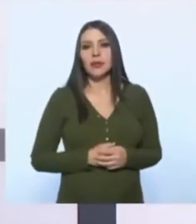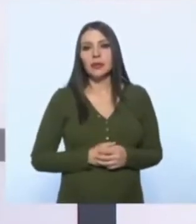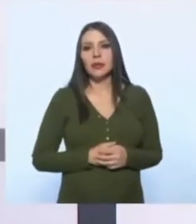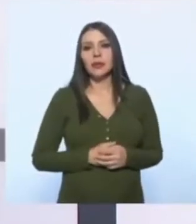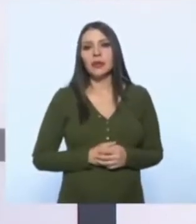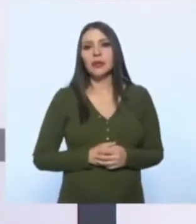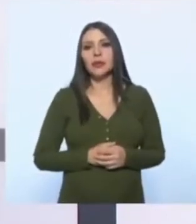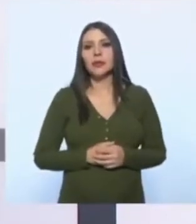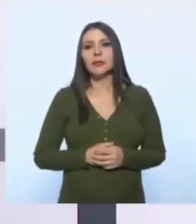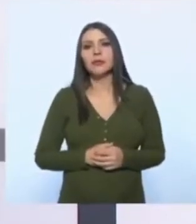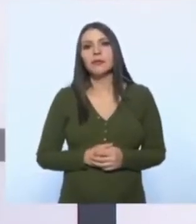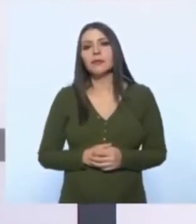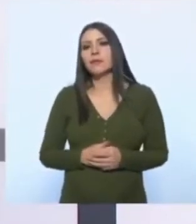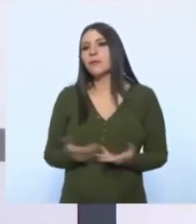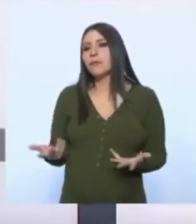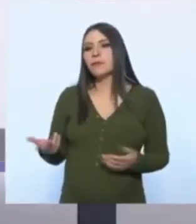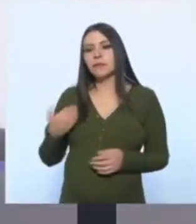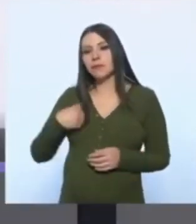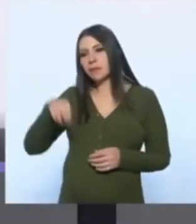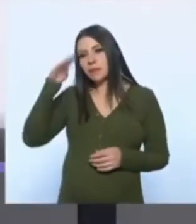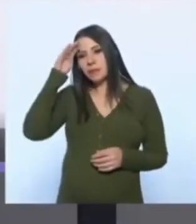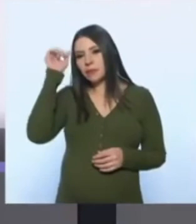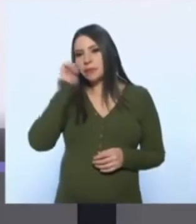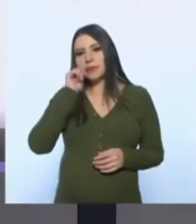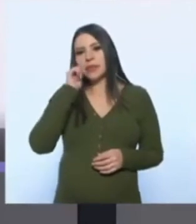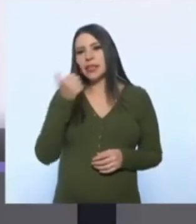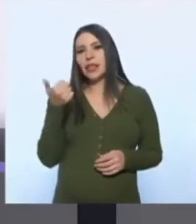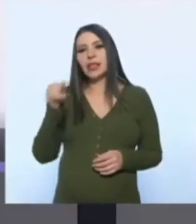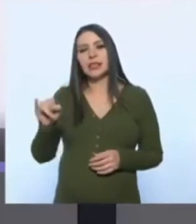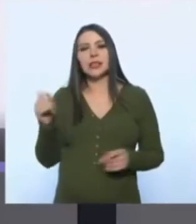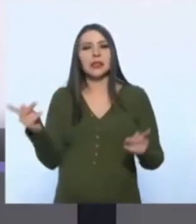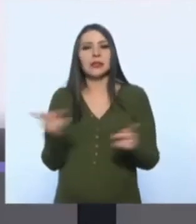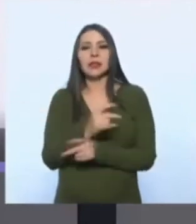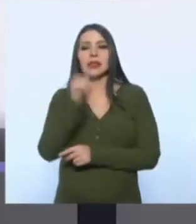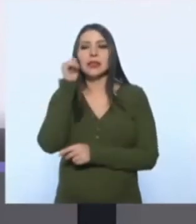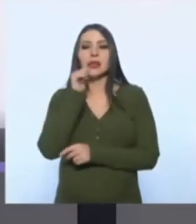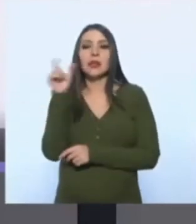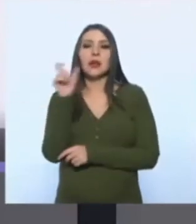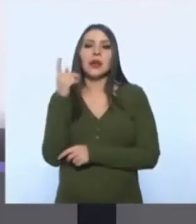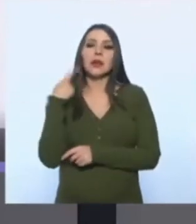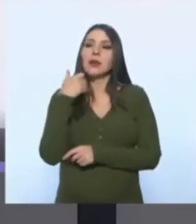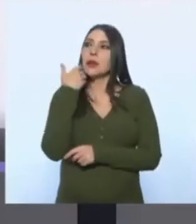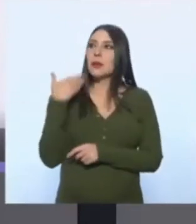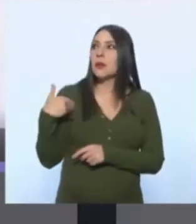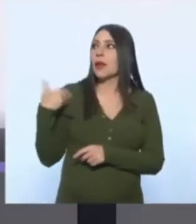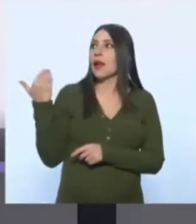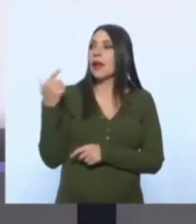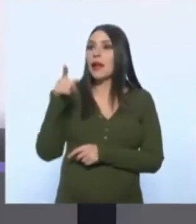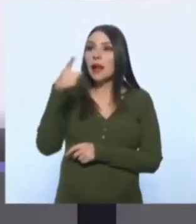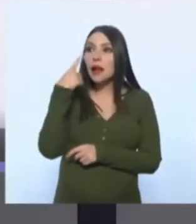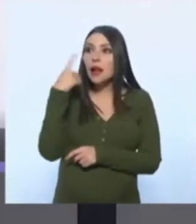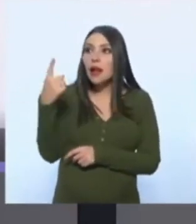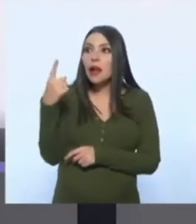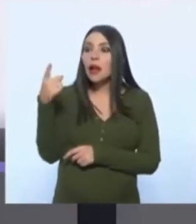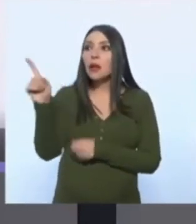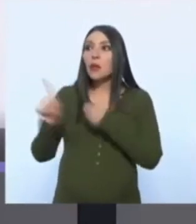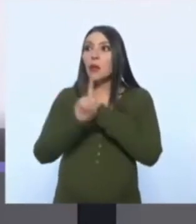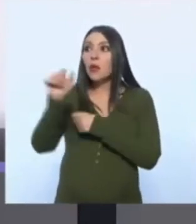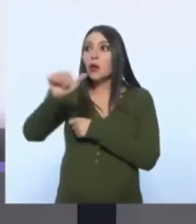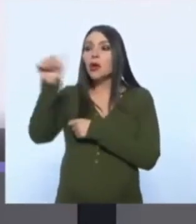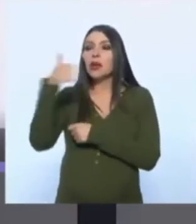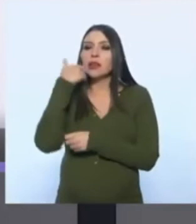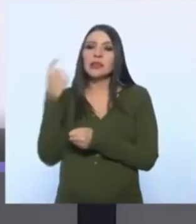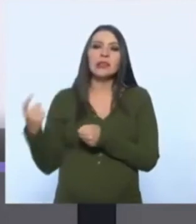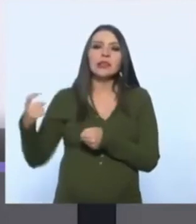causa social, no falta el oportunista que se quiere colgar de los temas de otros, ¿no? En este caso yo creo que